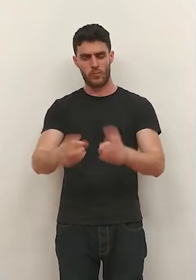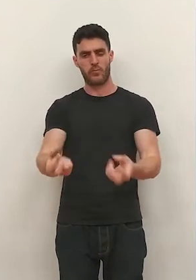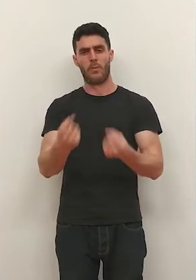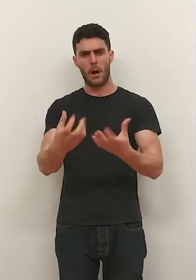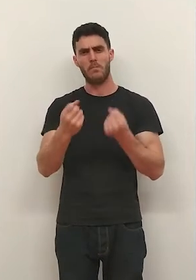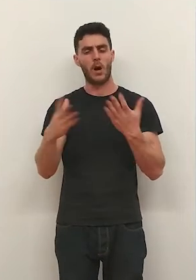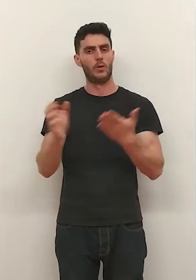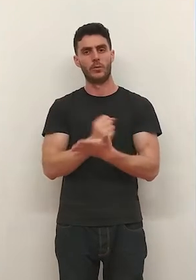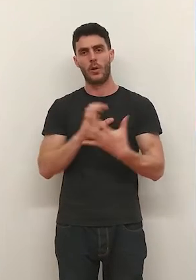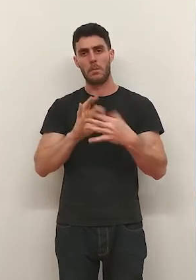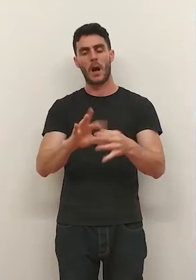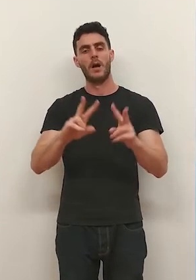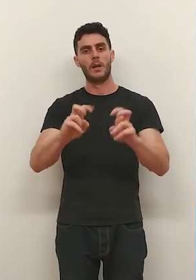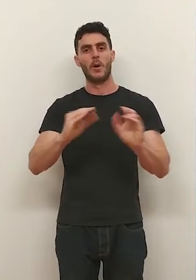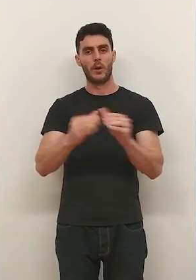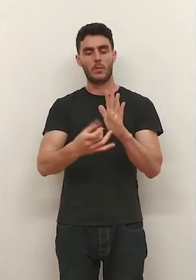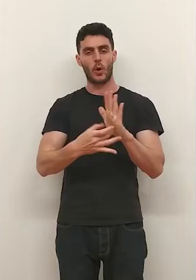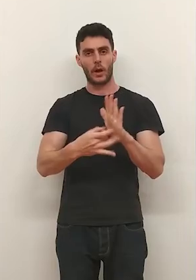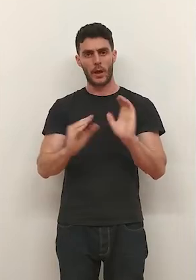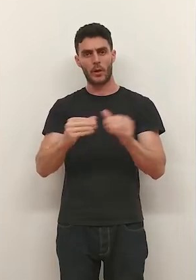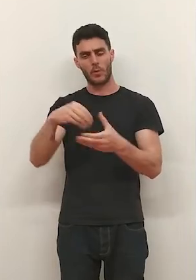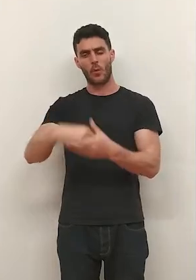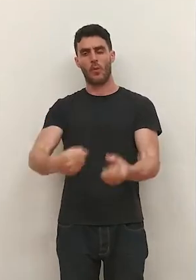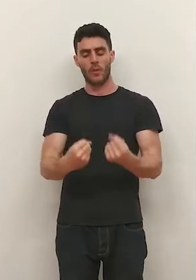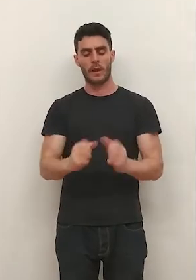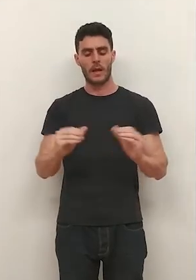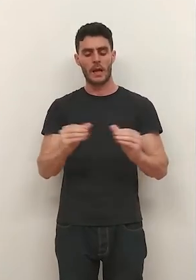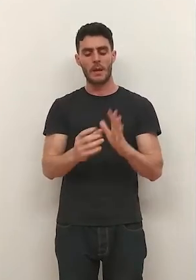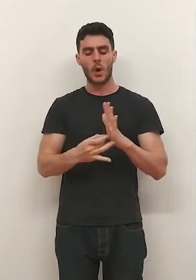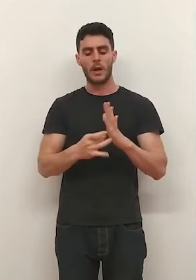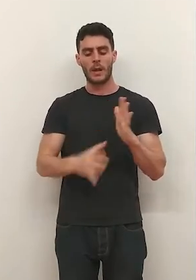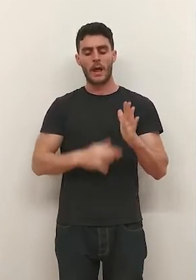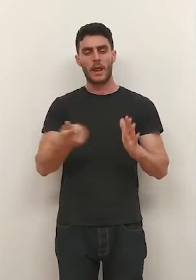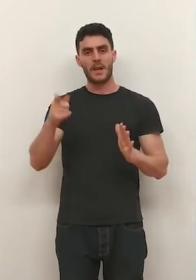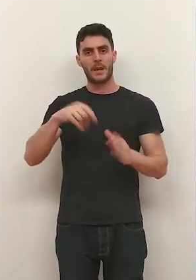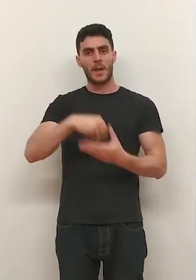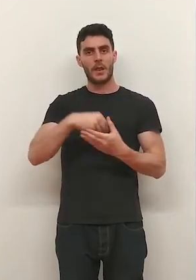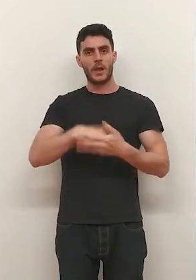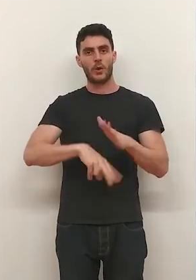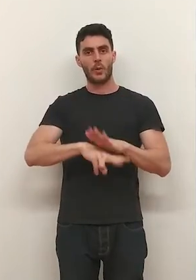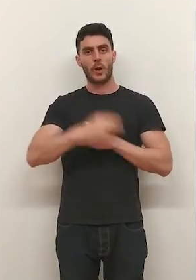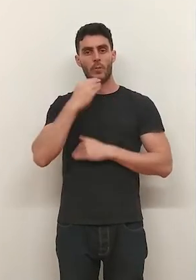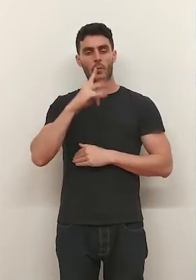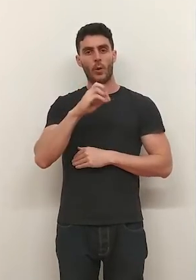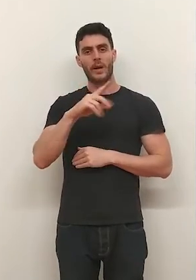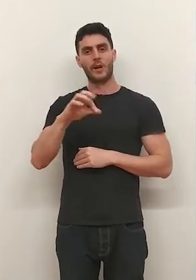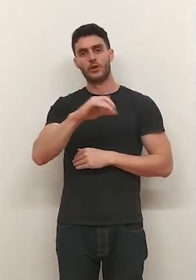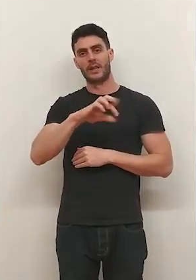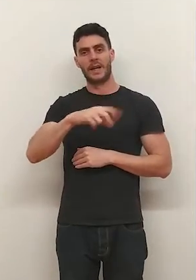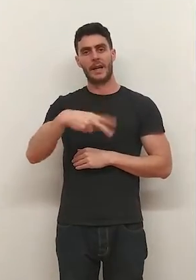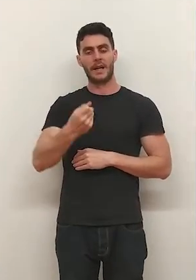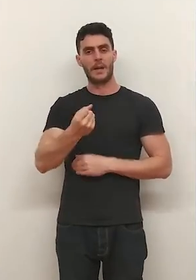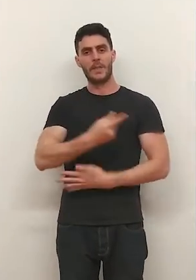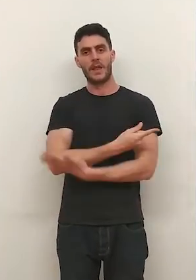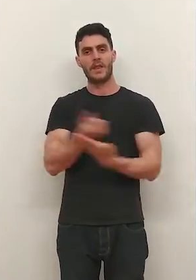información, toda en la misma línea de que es un muy buen equipo y un equipo hecho. Un gran equipo que cuenta además con grandes jugadores como Juan Carlos Arana, que ha